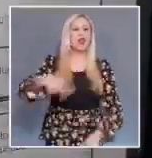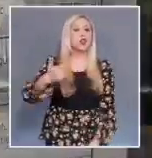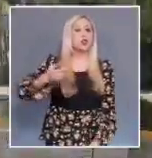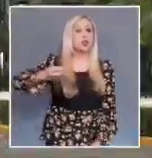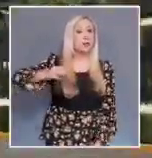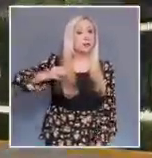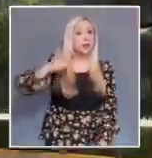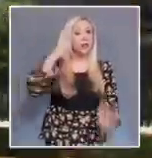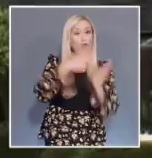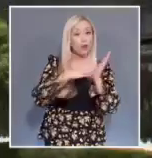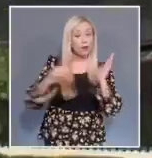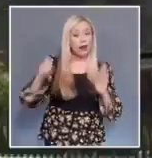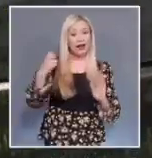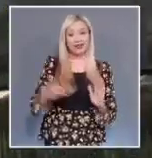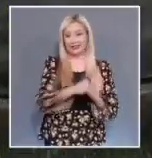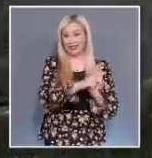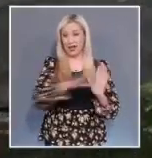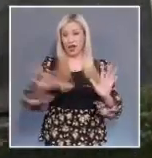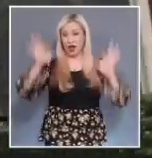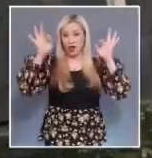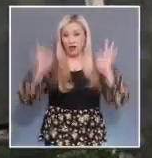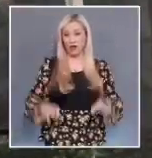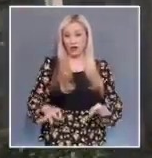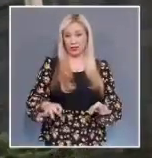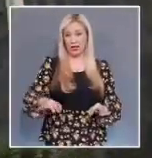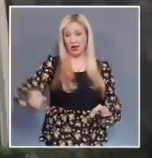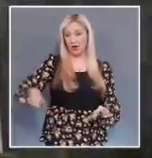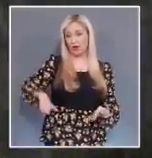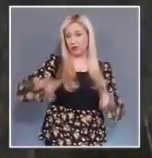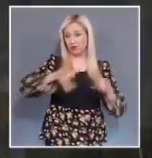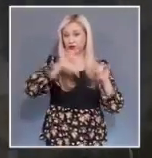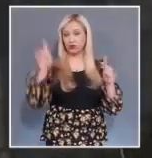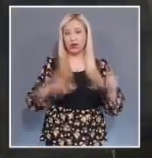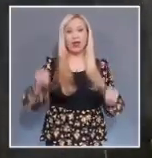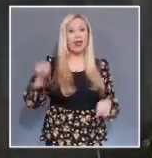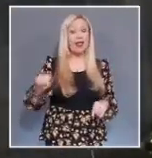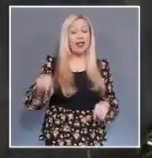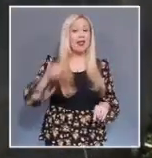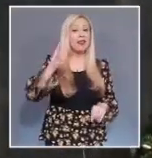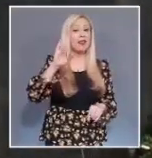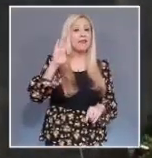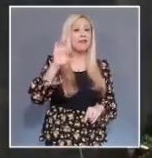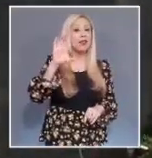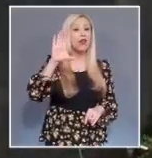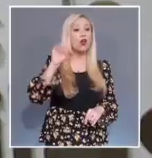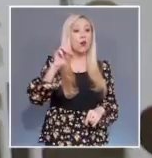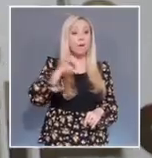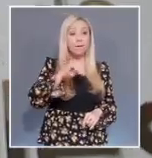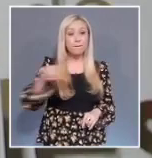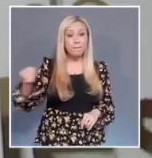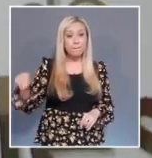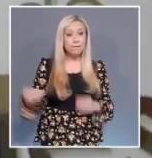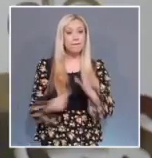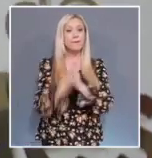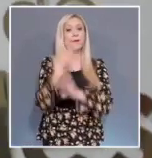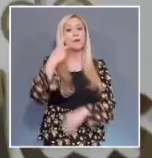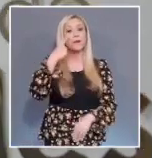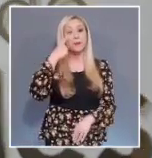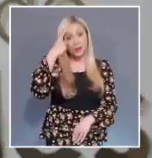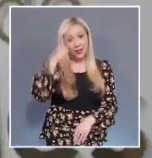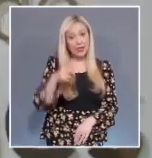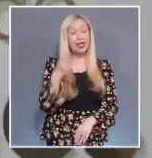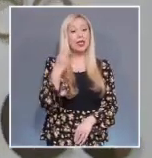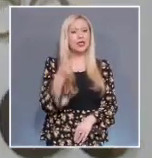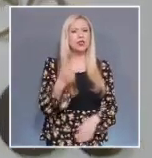Federación, se creó el IFECOM como un órgano auxiliar del Consejo de la Judicatura Federal. Bonilla del Ángel añadió en qué